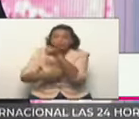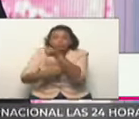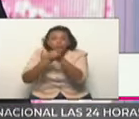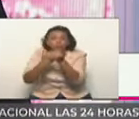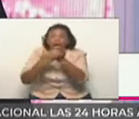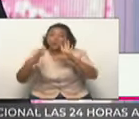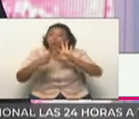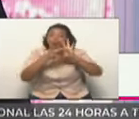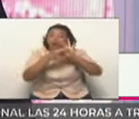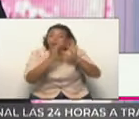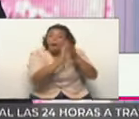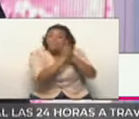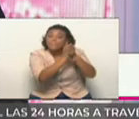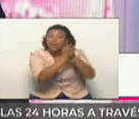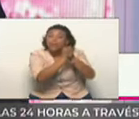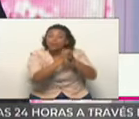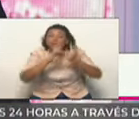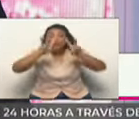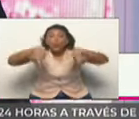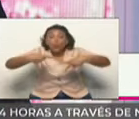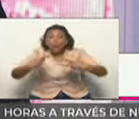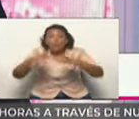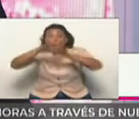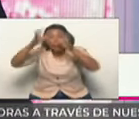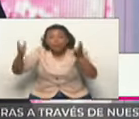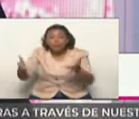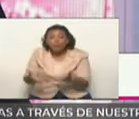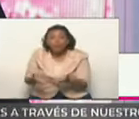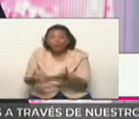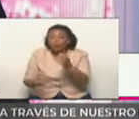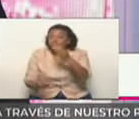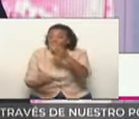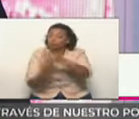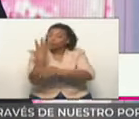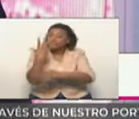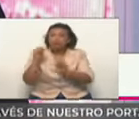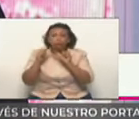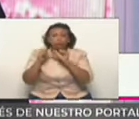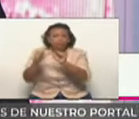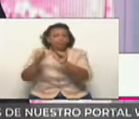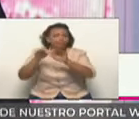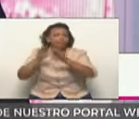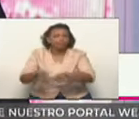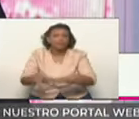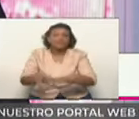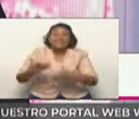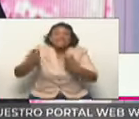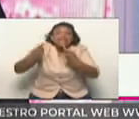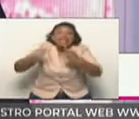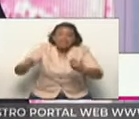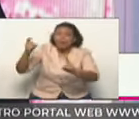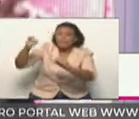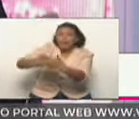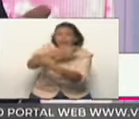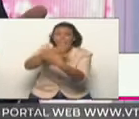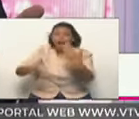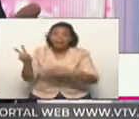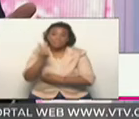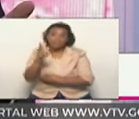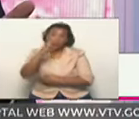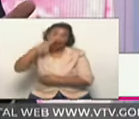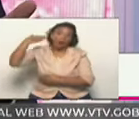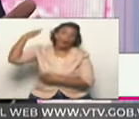los lazos del nuevo mundo que ya nació y que nadie podrá detener. Aquellos que intentaron vetar o callar a Venezuela en el